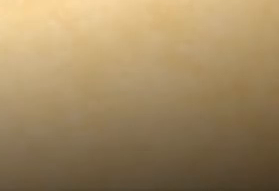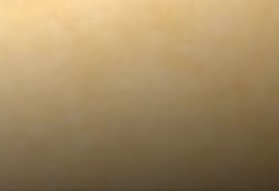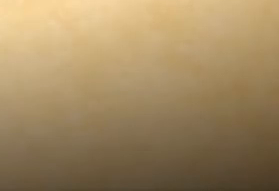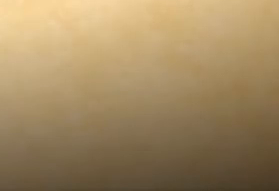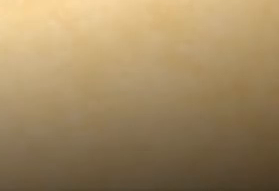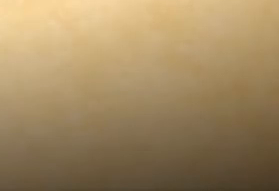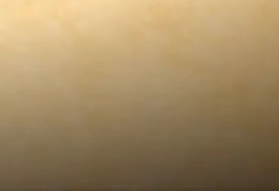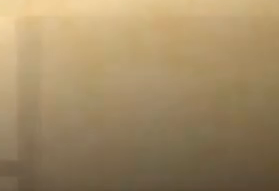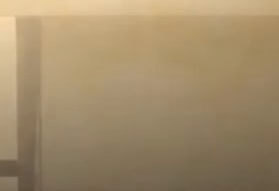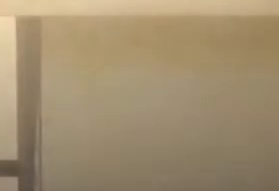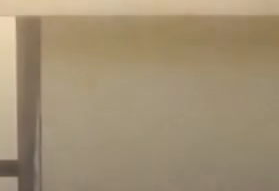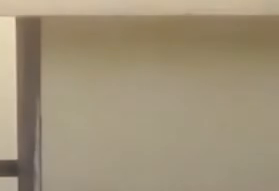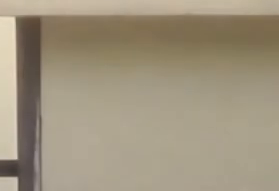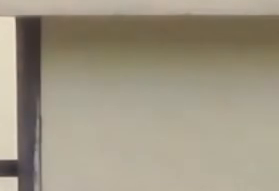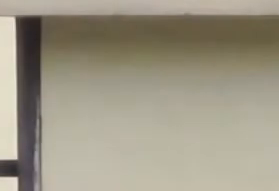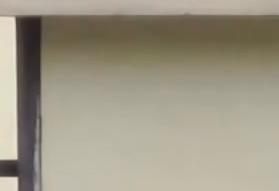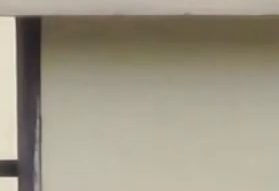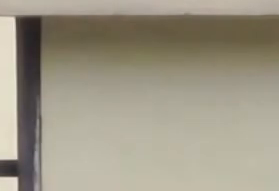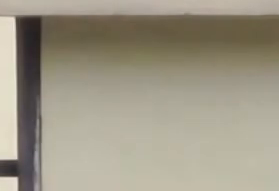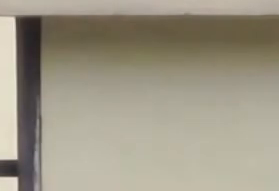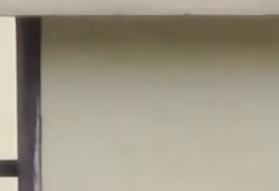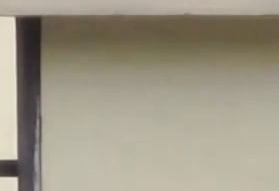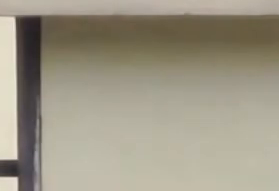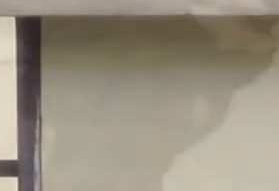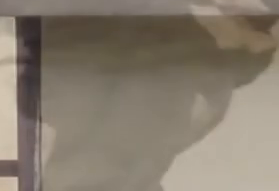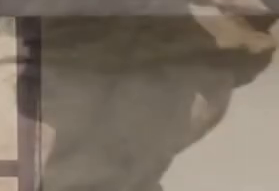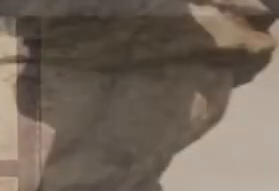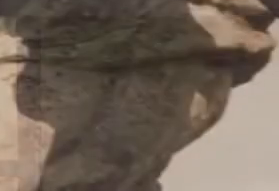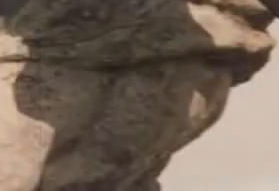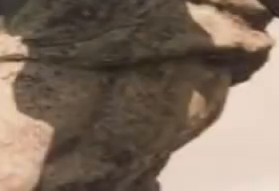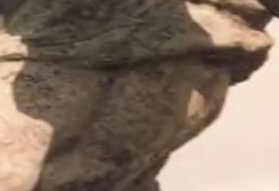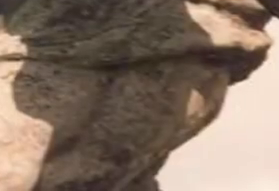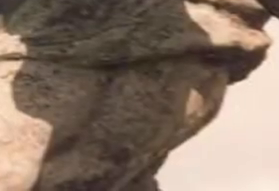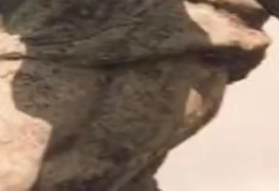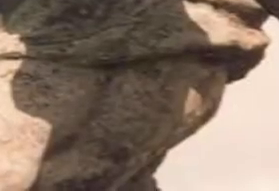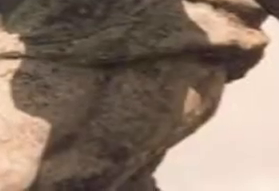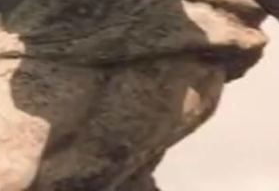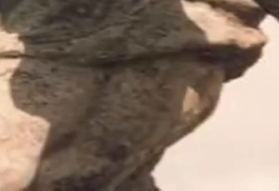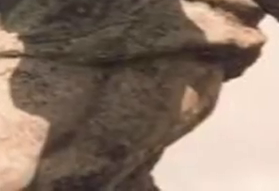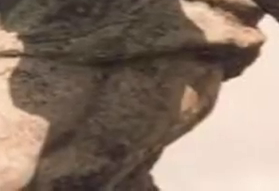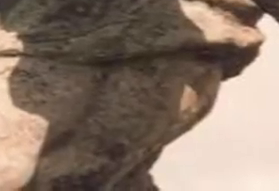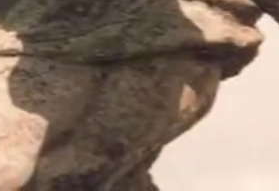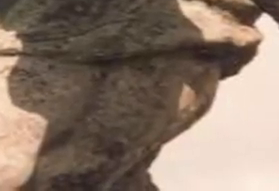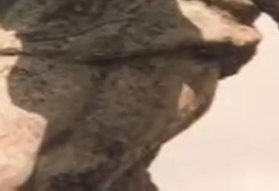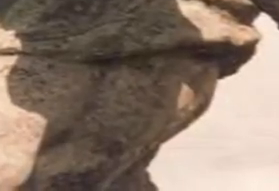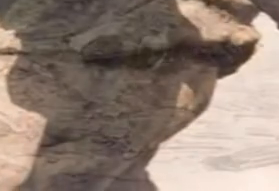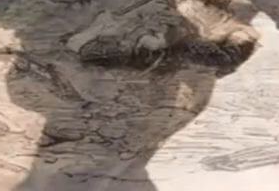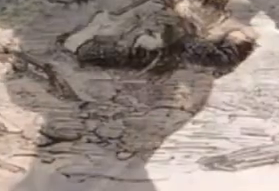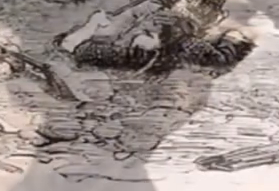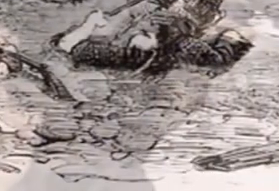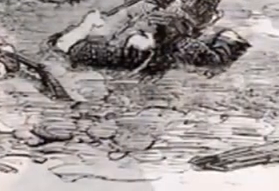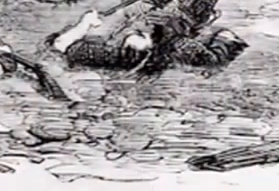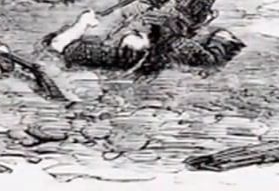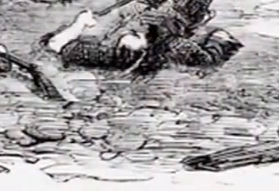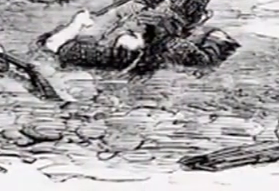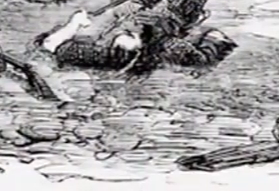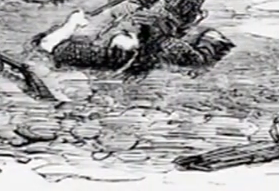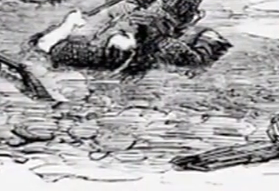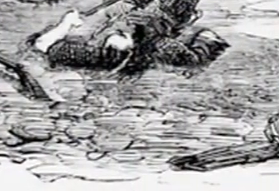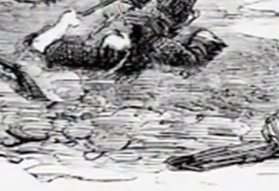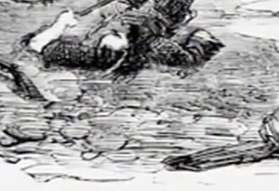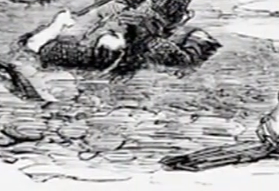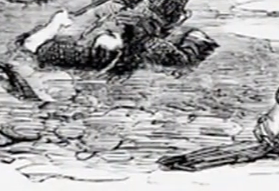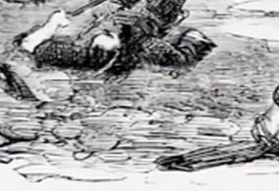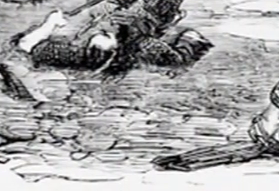Santa María, costarricense, miembro del ejército dirigido por Juan Rafael Mora, incendió el mesón